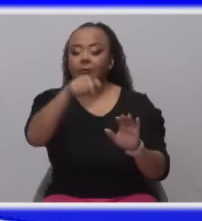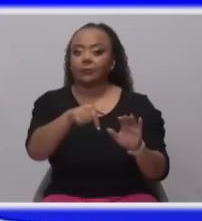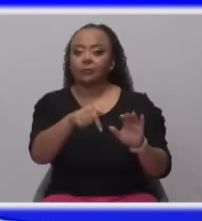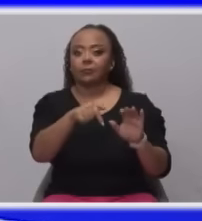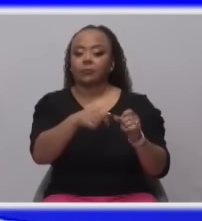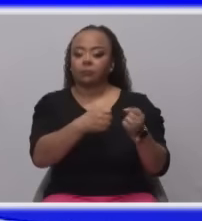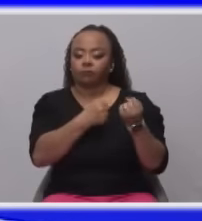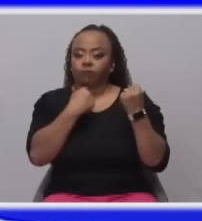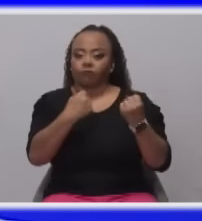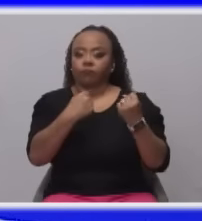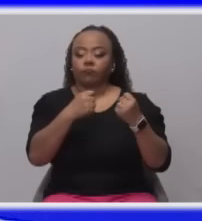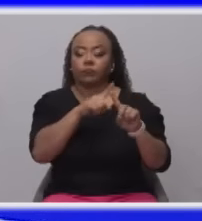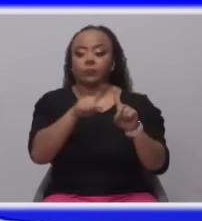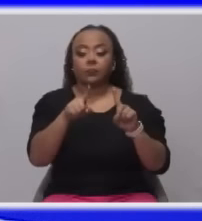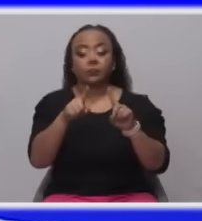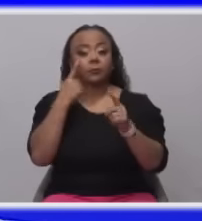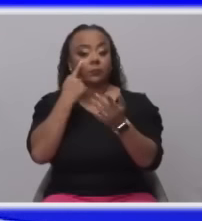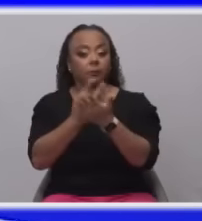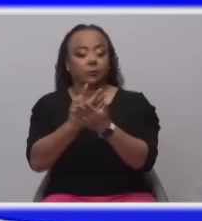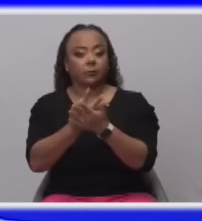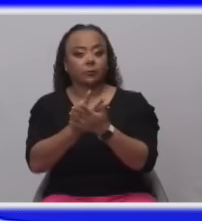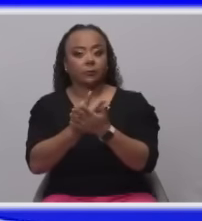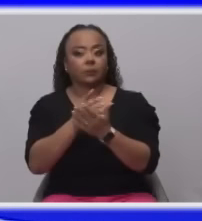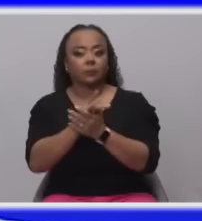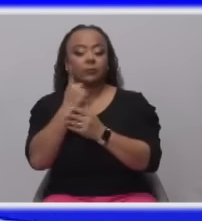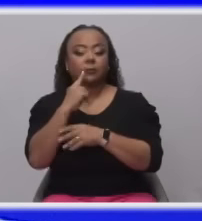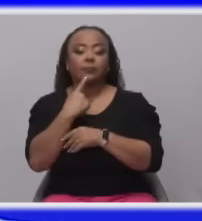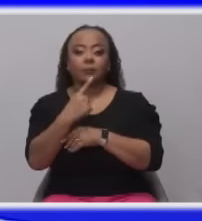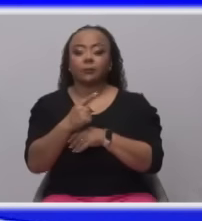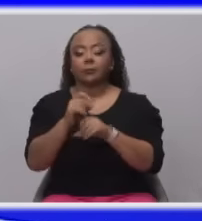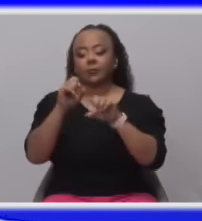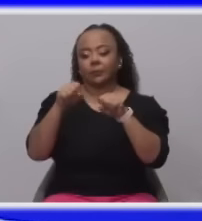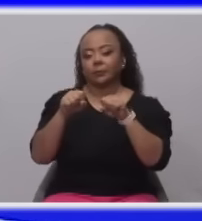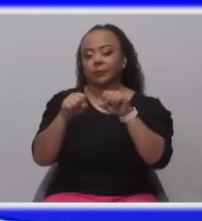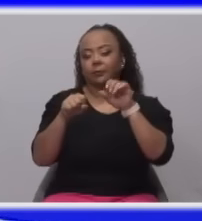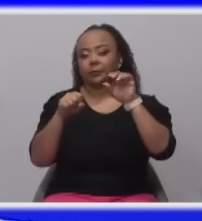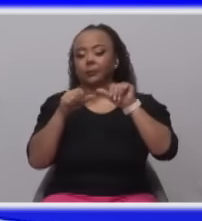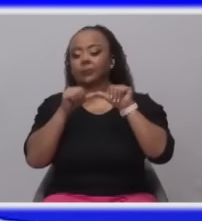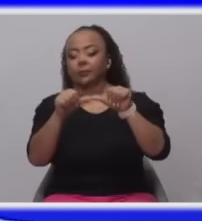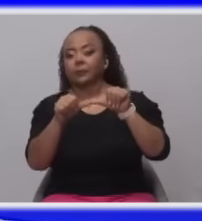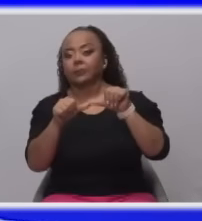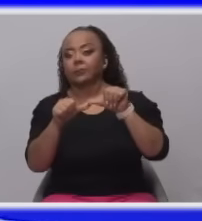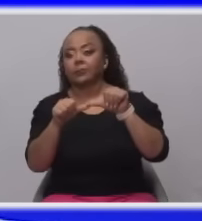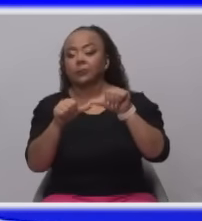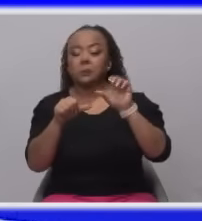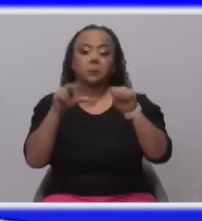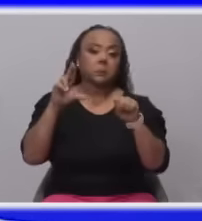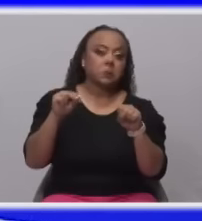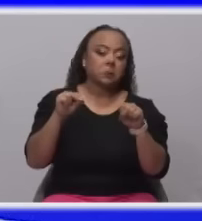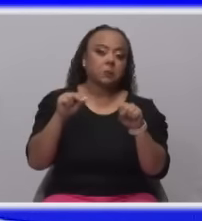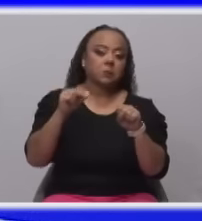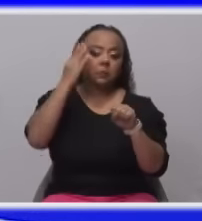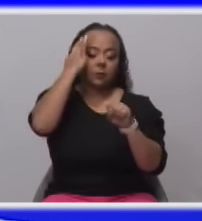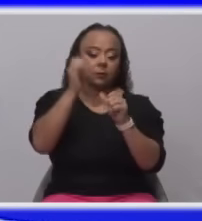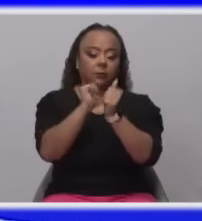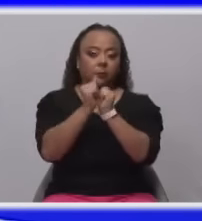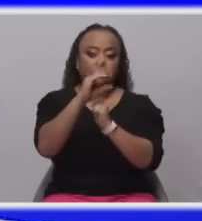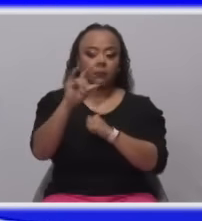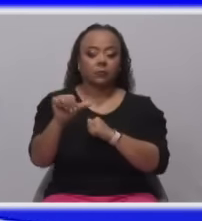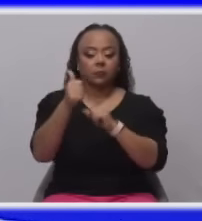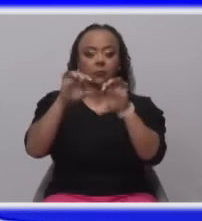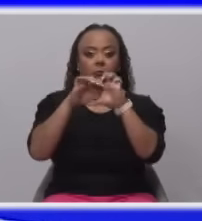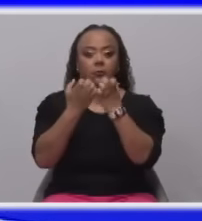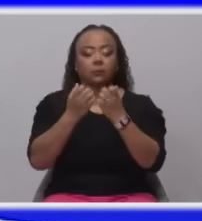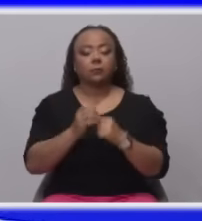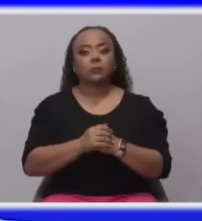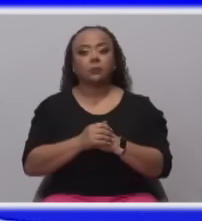sólido pero son las pruebas para decir podrá ser constante o no Porque Sporting y otros equipos han